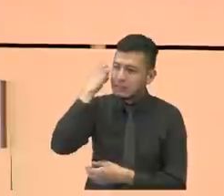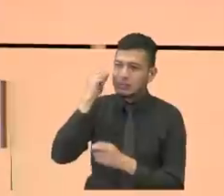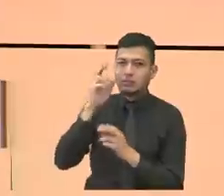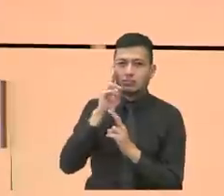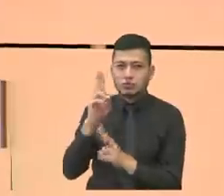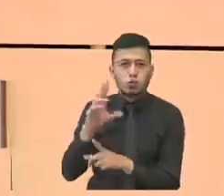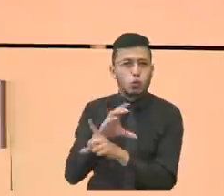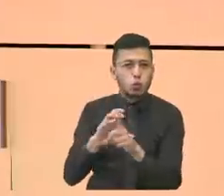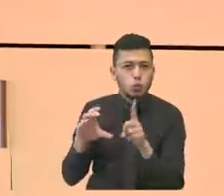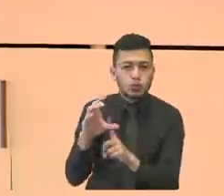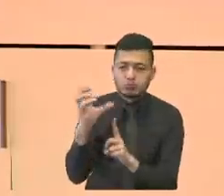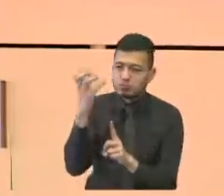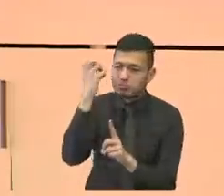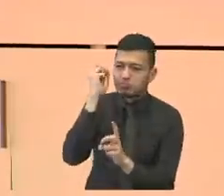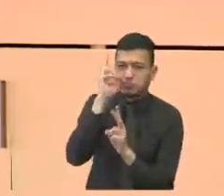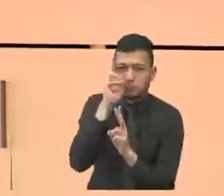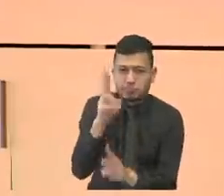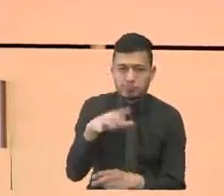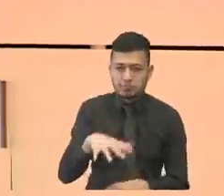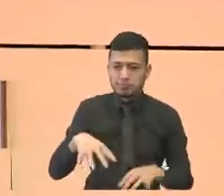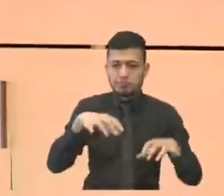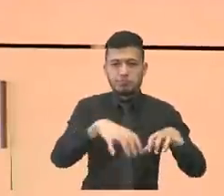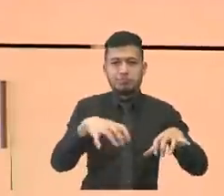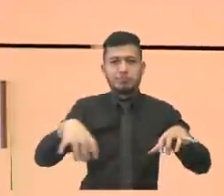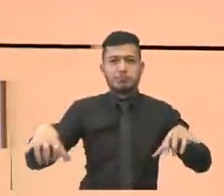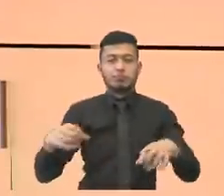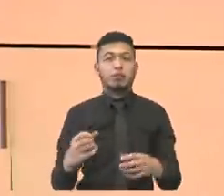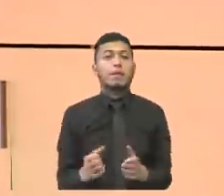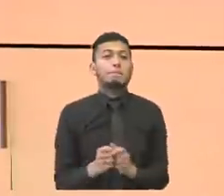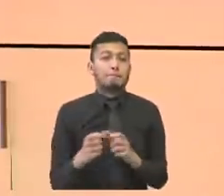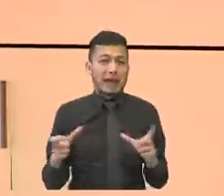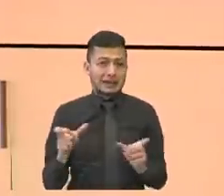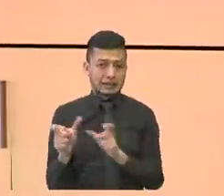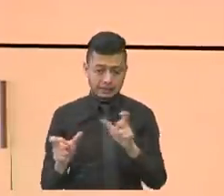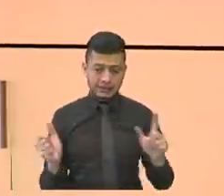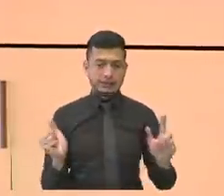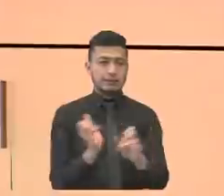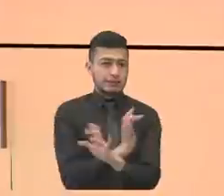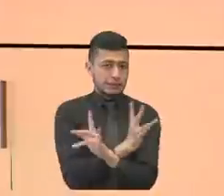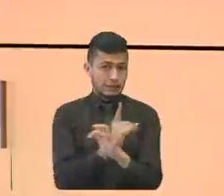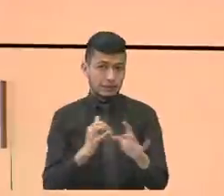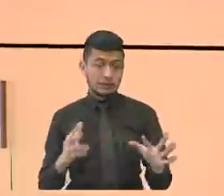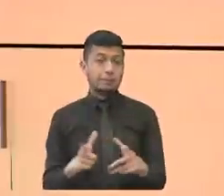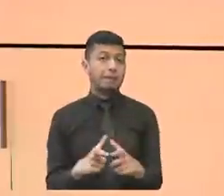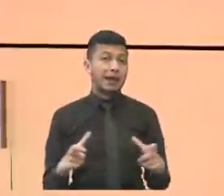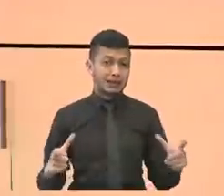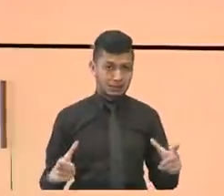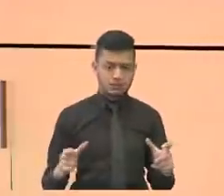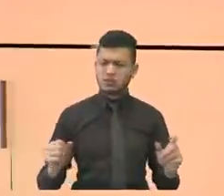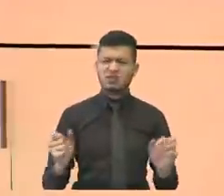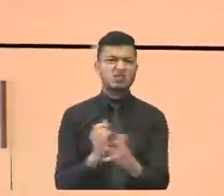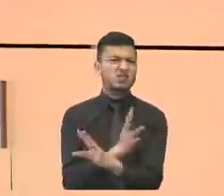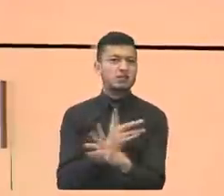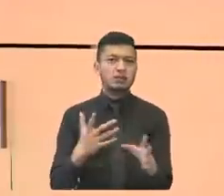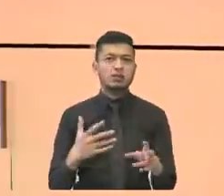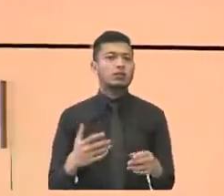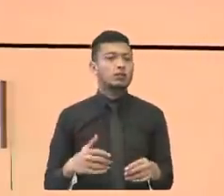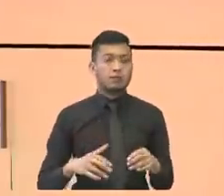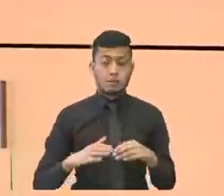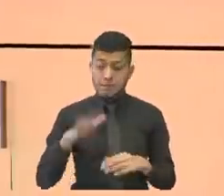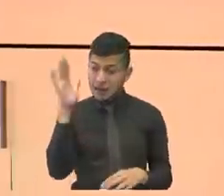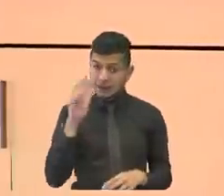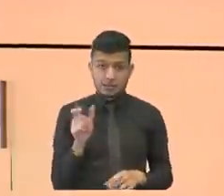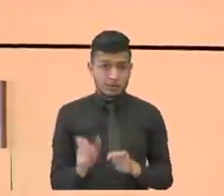solo de Bogotá, sino de Colombia, una séptima con un muy alto flujo peatonal. El más alto flujo de movilidad en esa zona